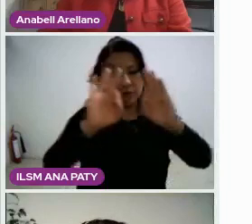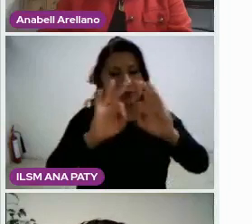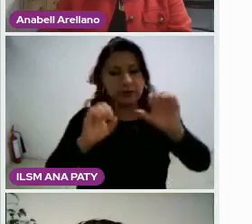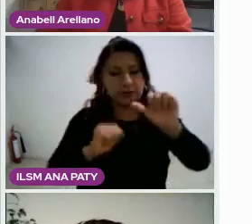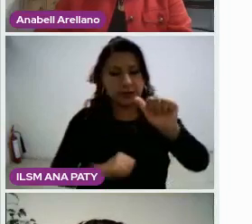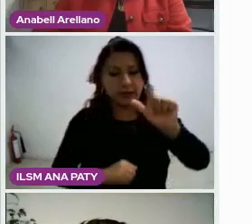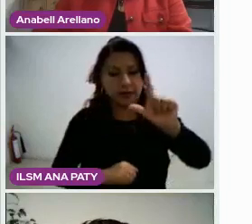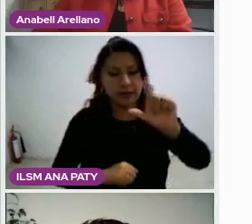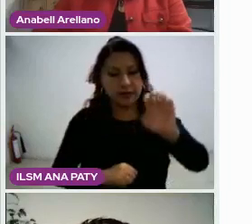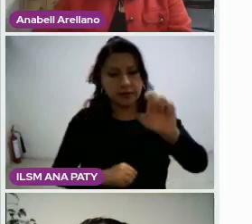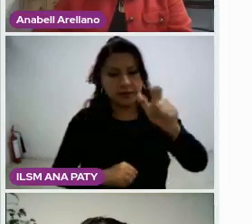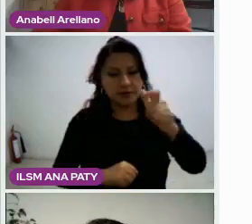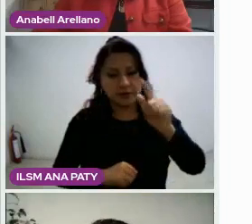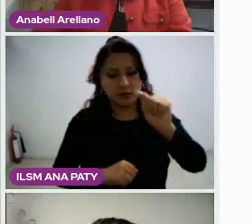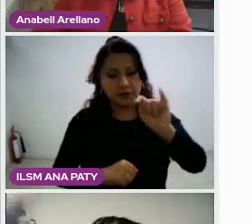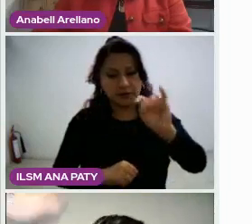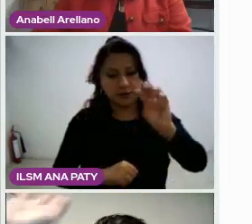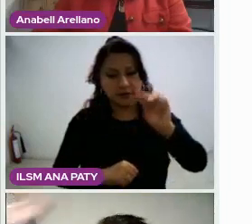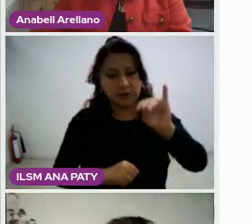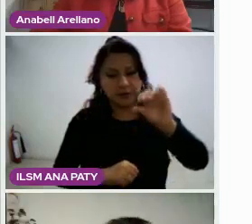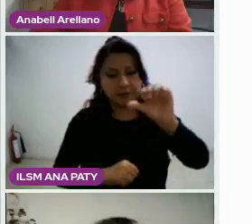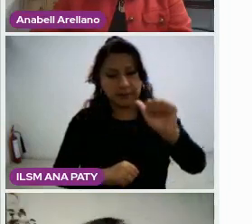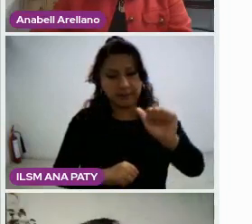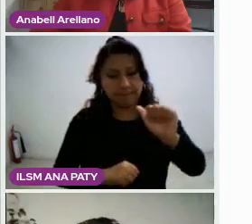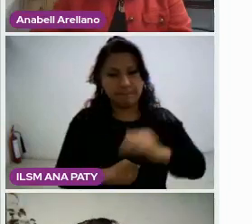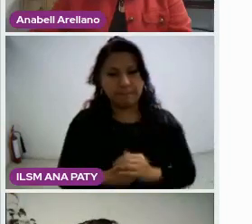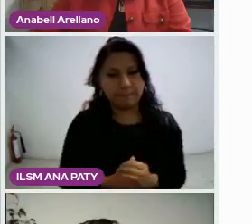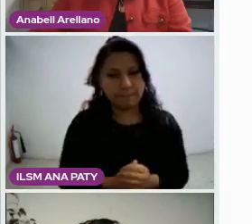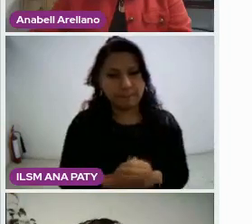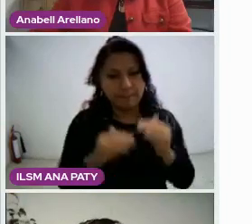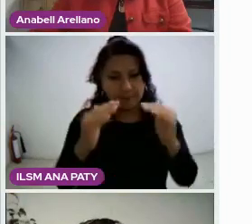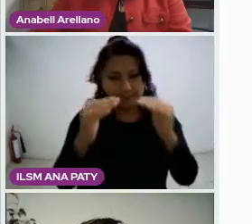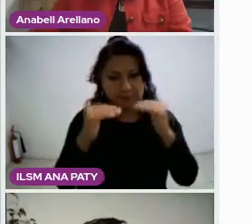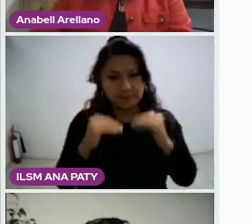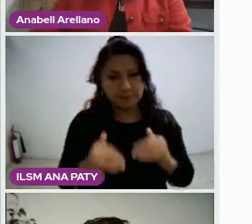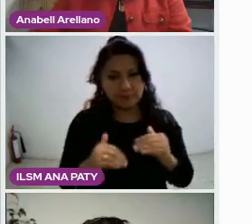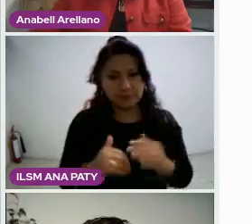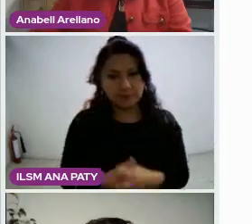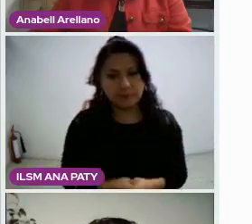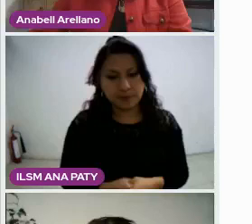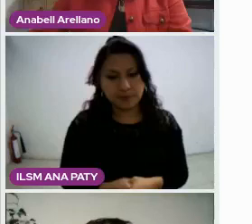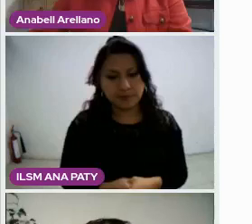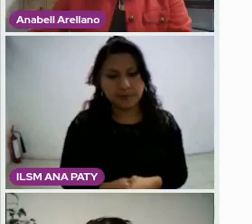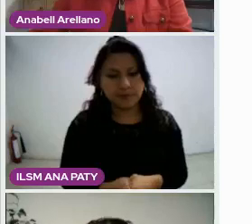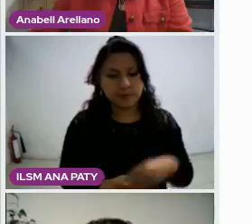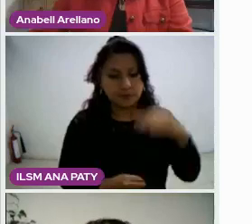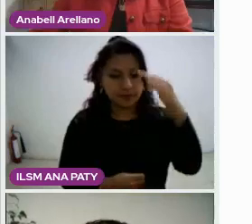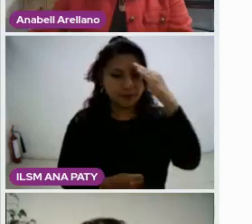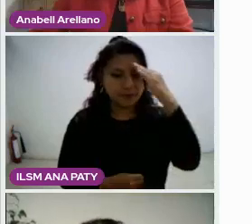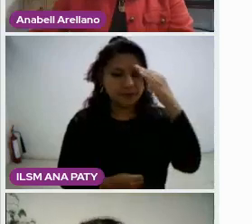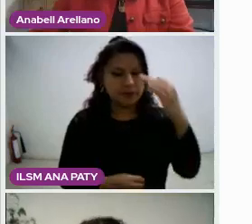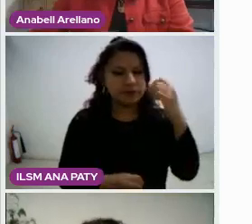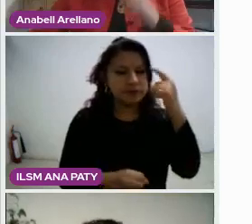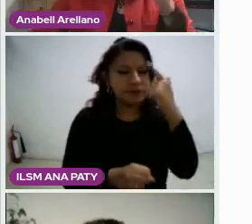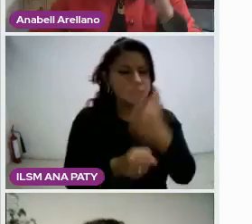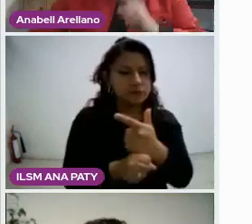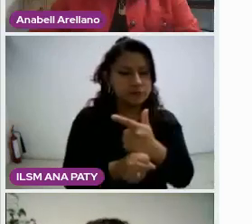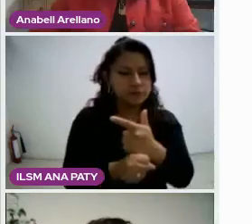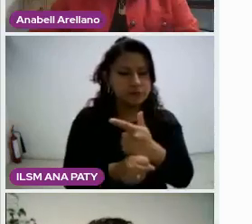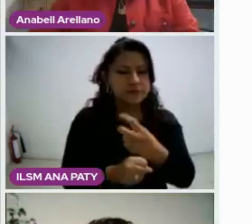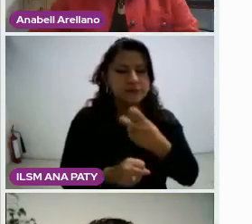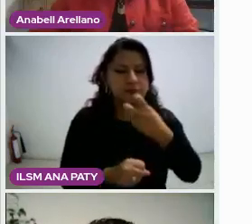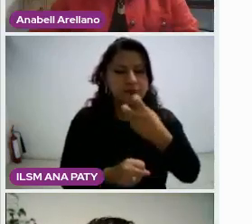La siguiente, por favor. Entonces ya tenemos muchos años con esta parte del reconocimiento de la lexitimia. Antes de pasar